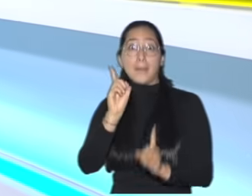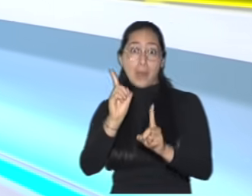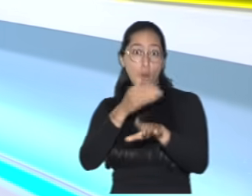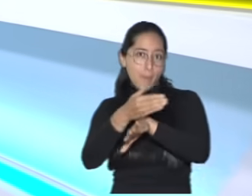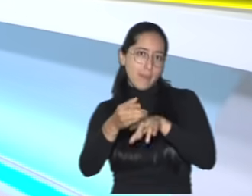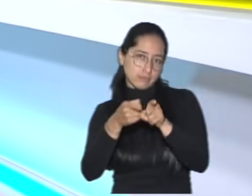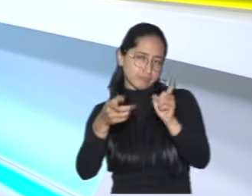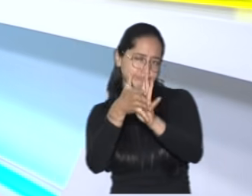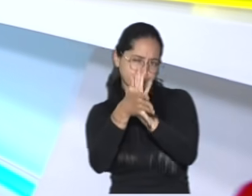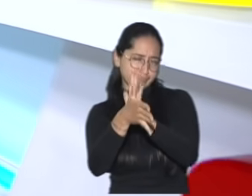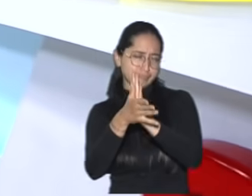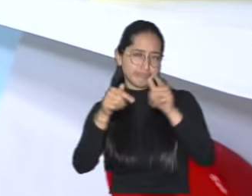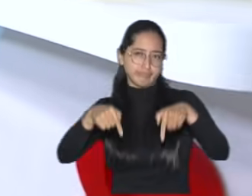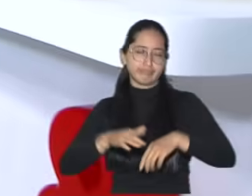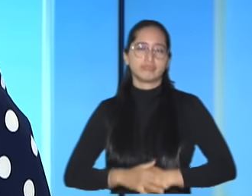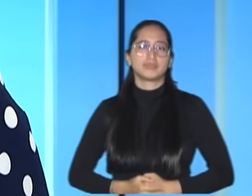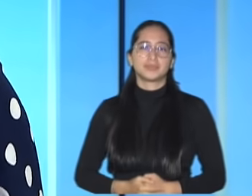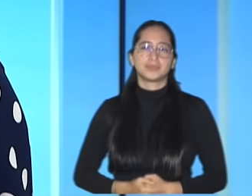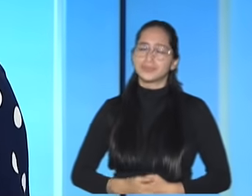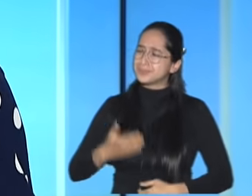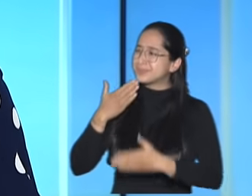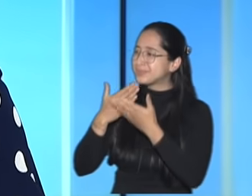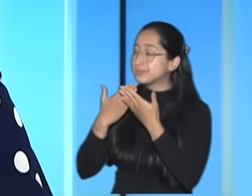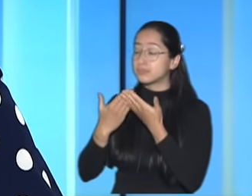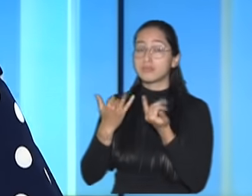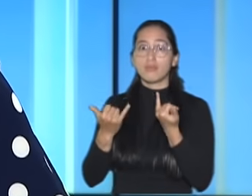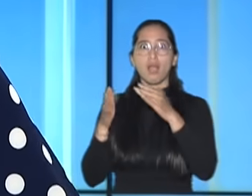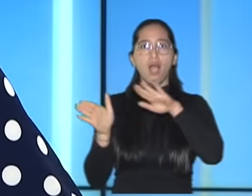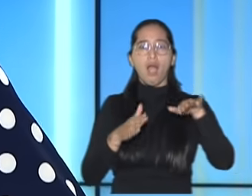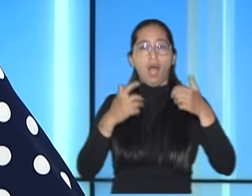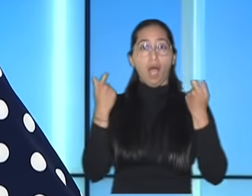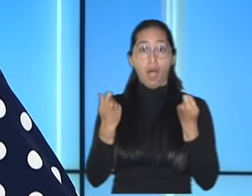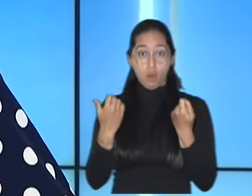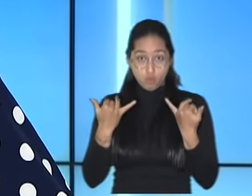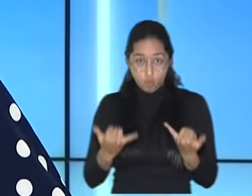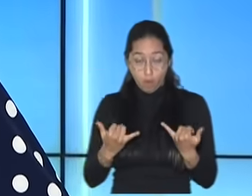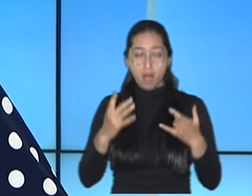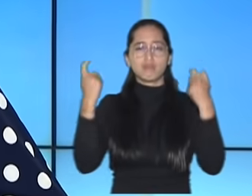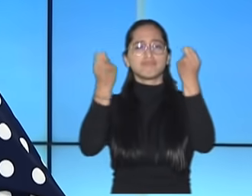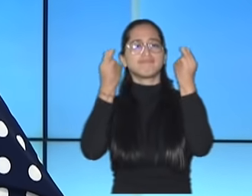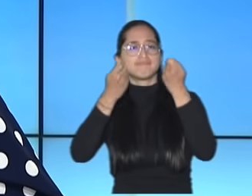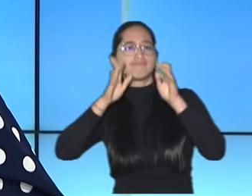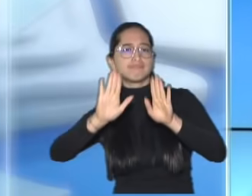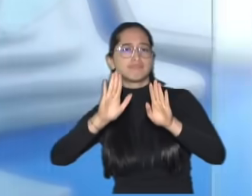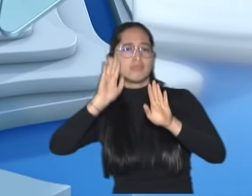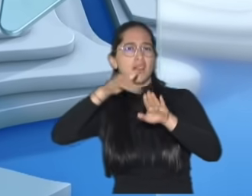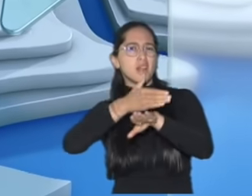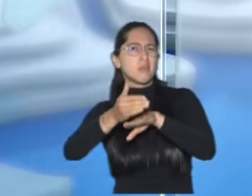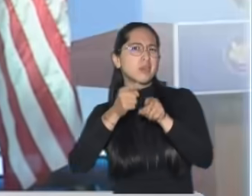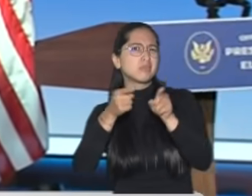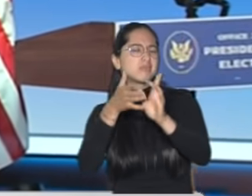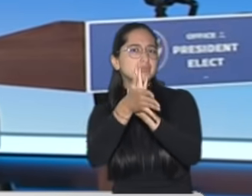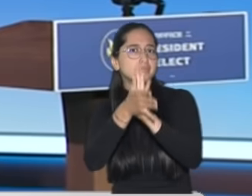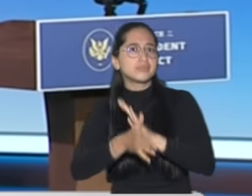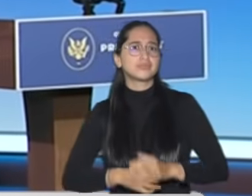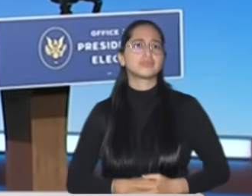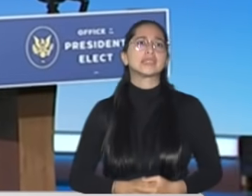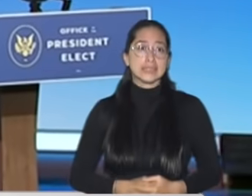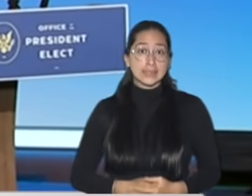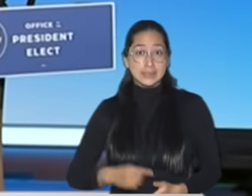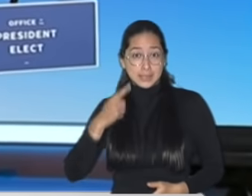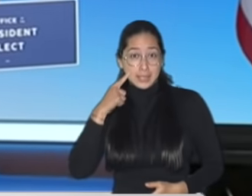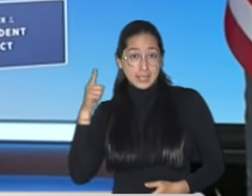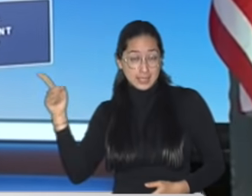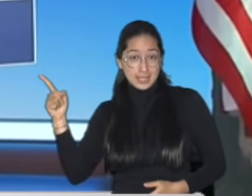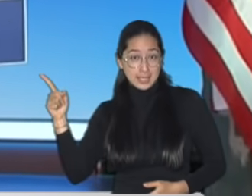estas noticias. Así es, Tatiana, muchas gracias. Hacemos una pausa y al volver a Noticentro 1 CMI. El sorpresivo plan